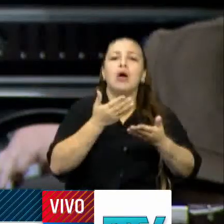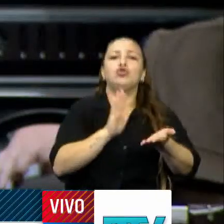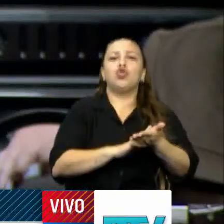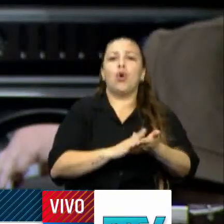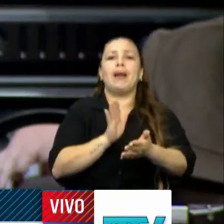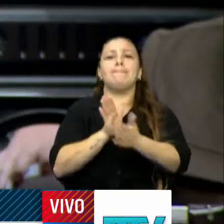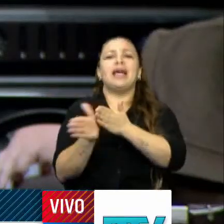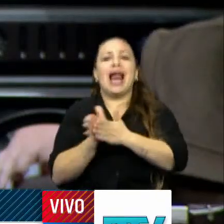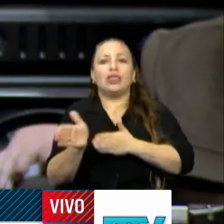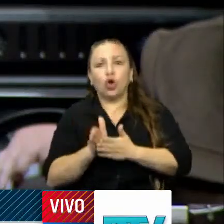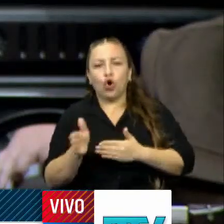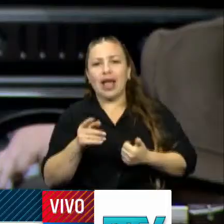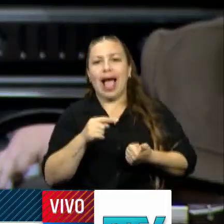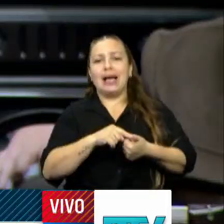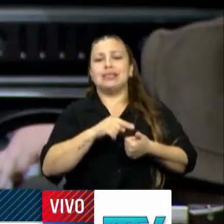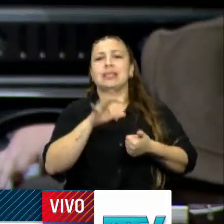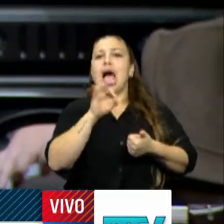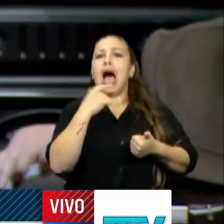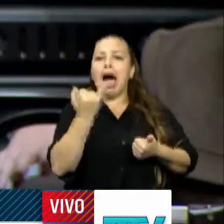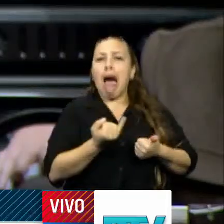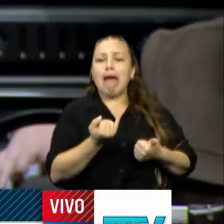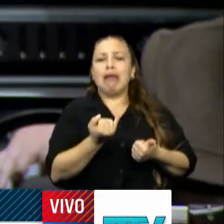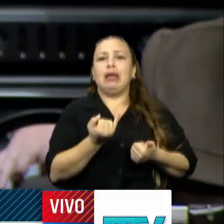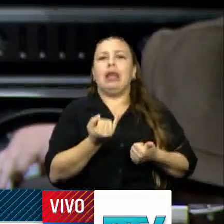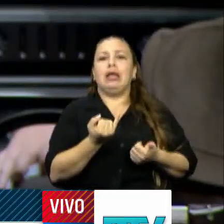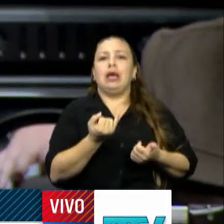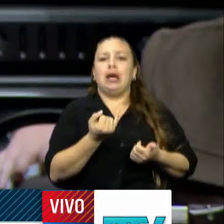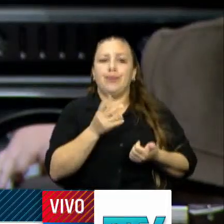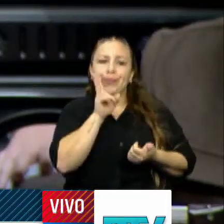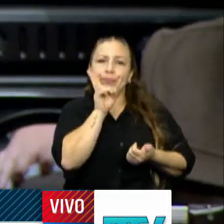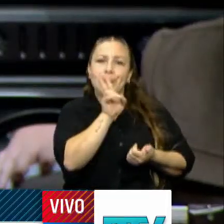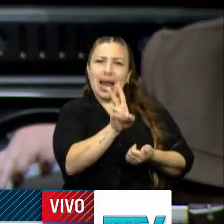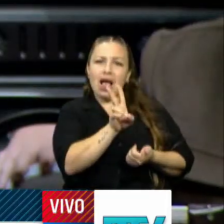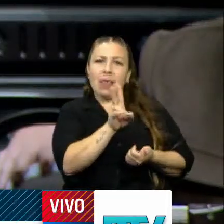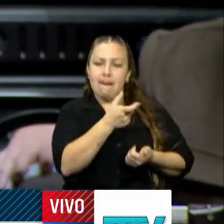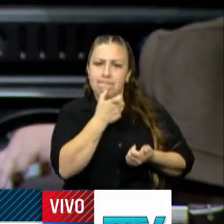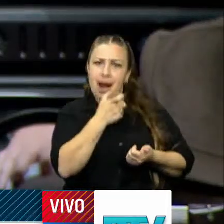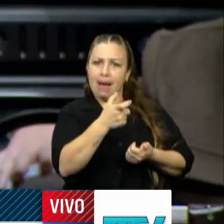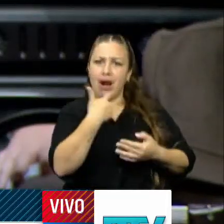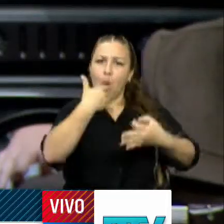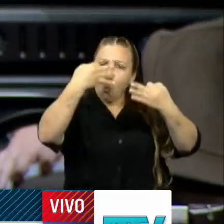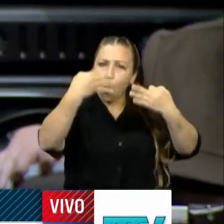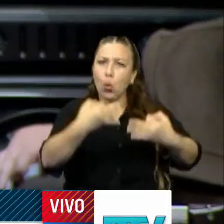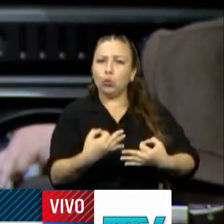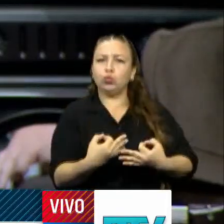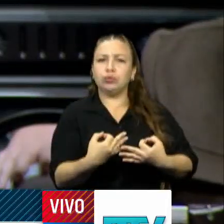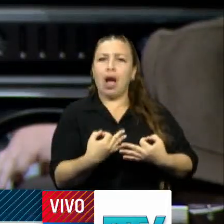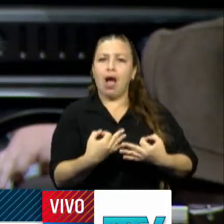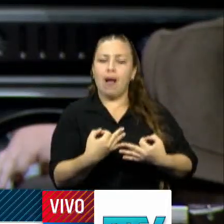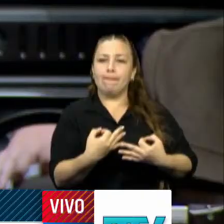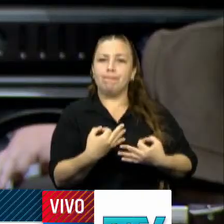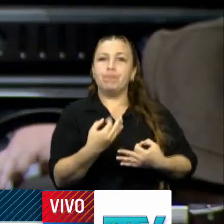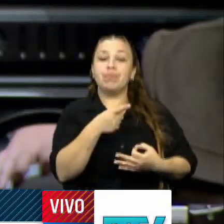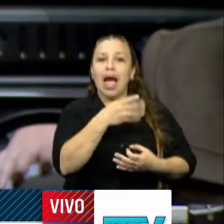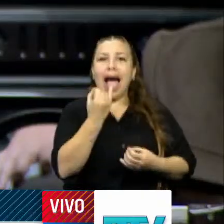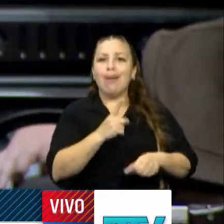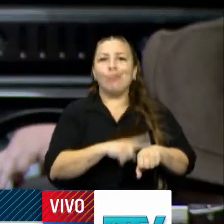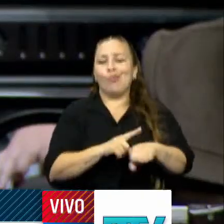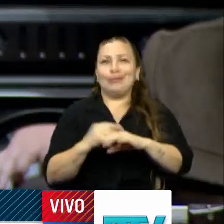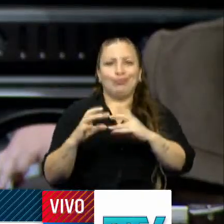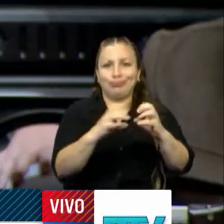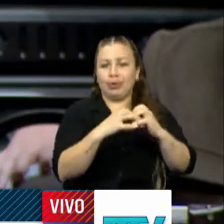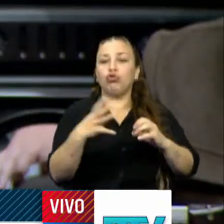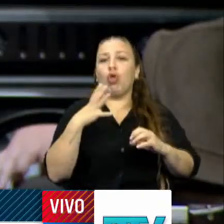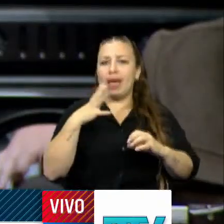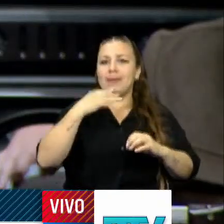migratorias. Se posó siempre con una palabra justa allí donde se debatía y se debate